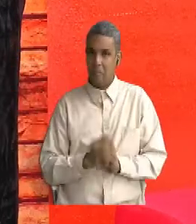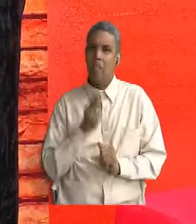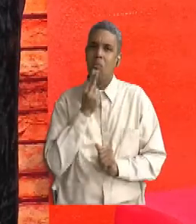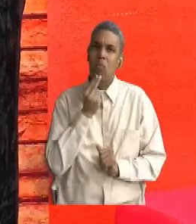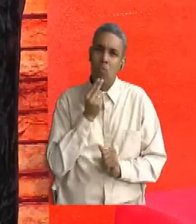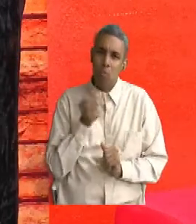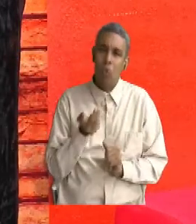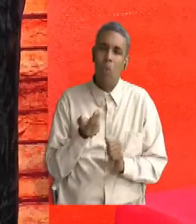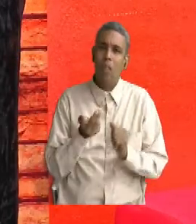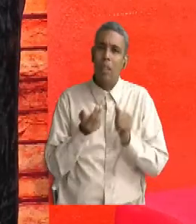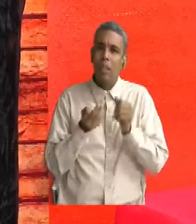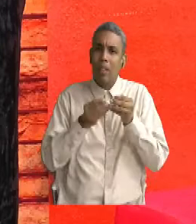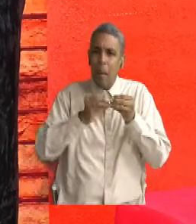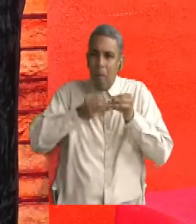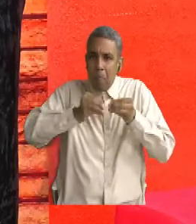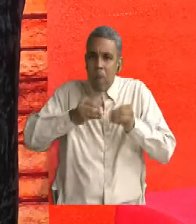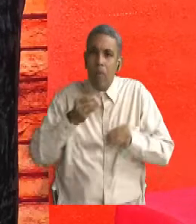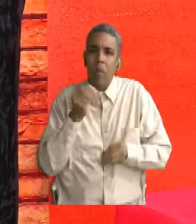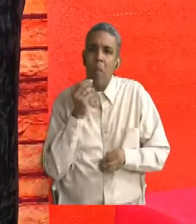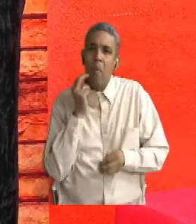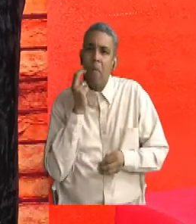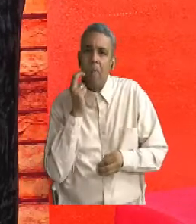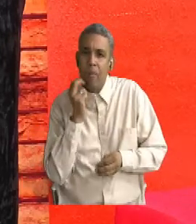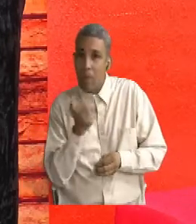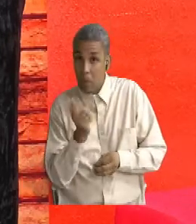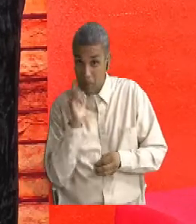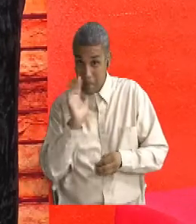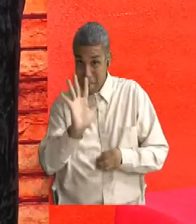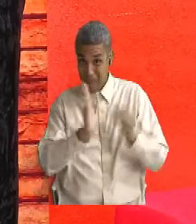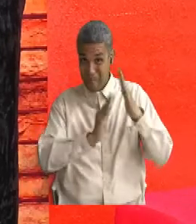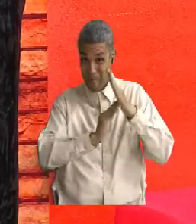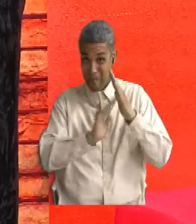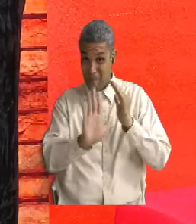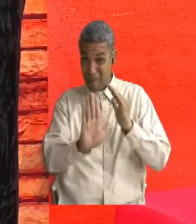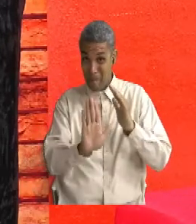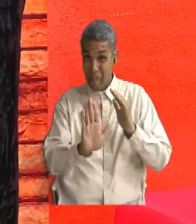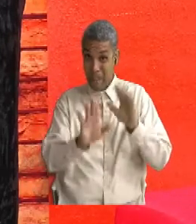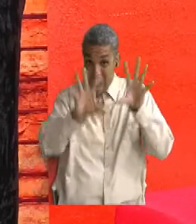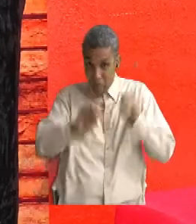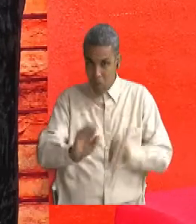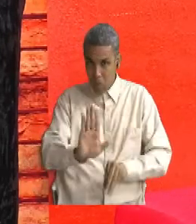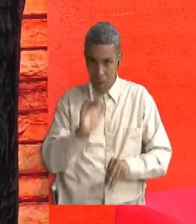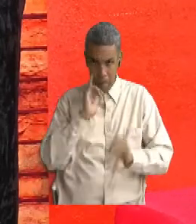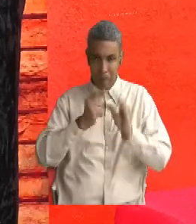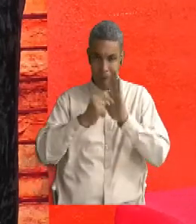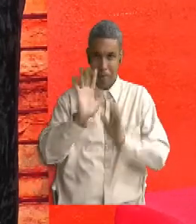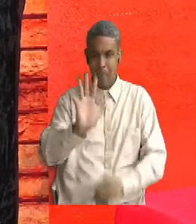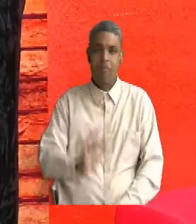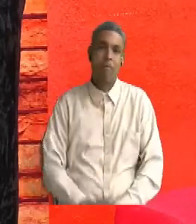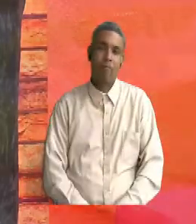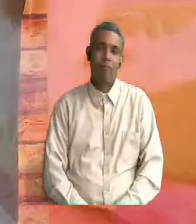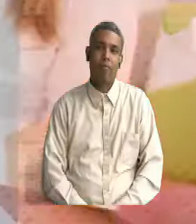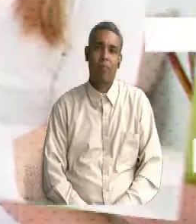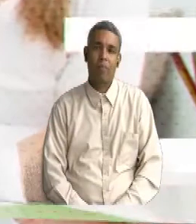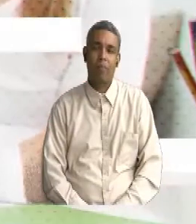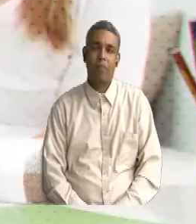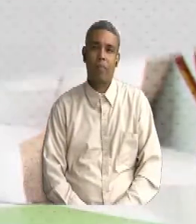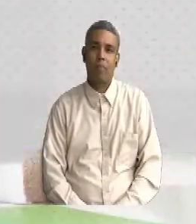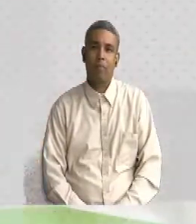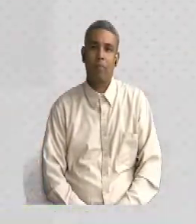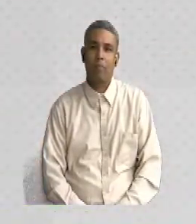que más o menos manejan allá en Navarra. Nos vamos a una pausa, ustedes quietecitos ahí, ya se viene el snack, así que ya volvemos.